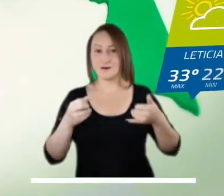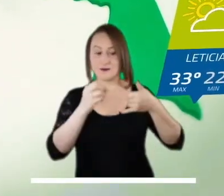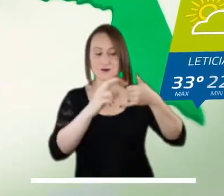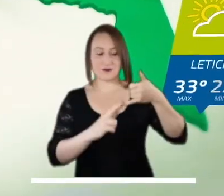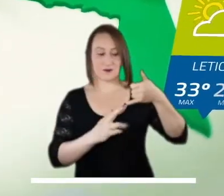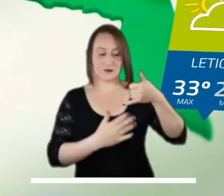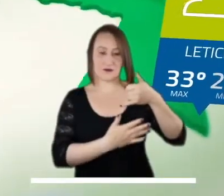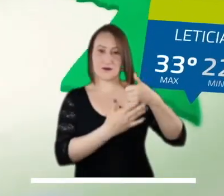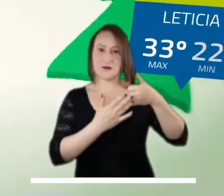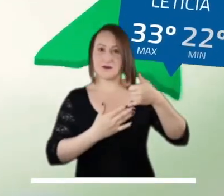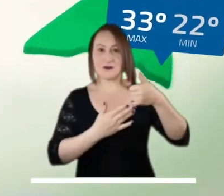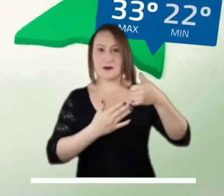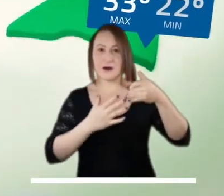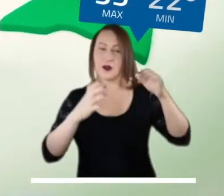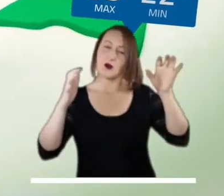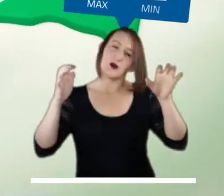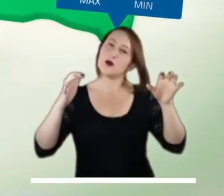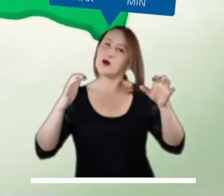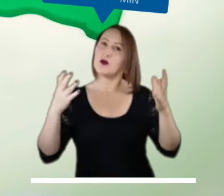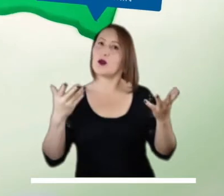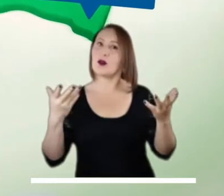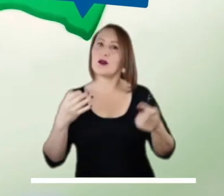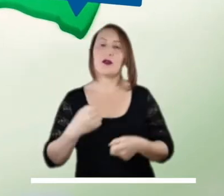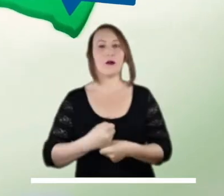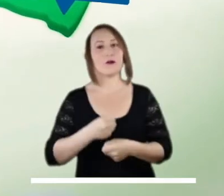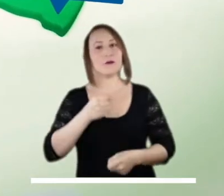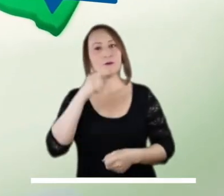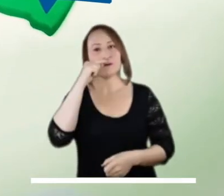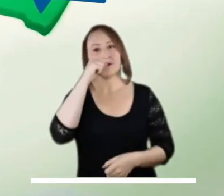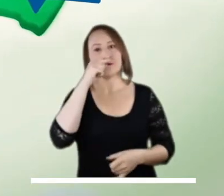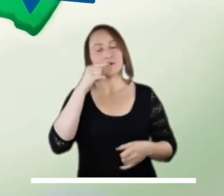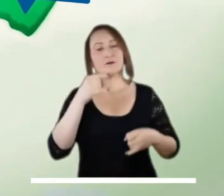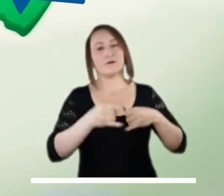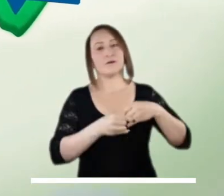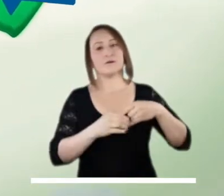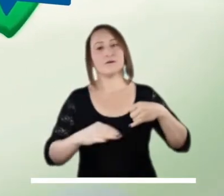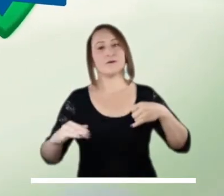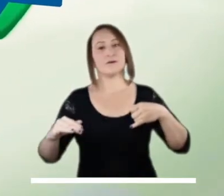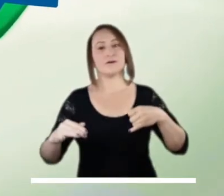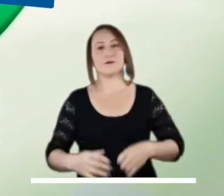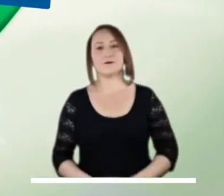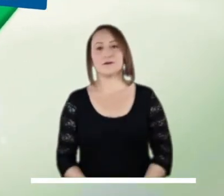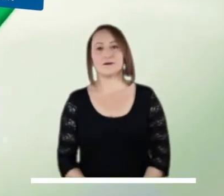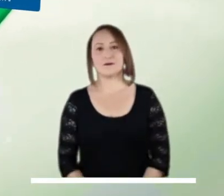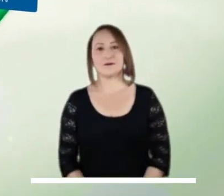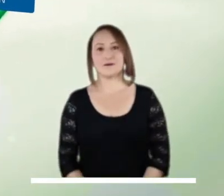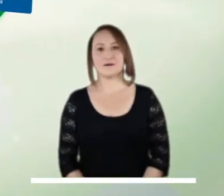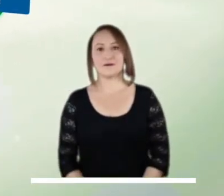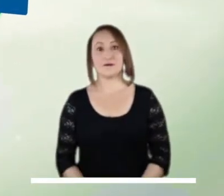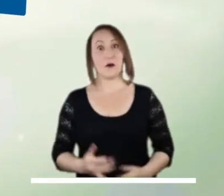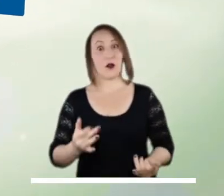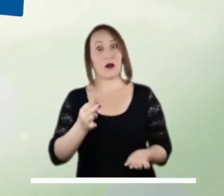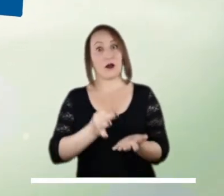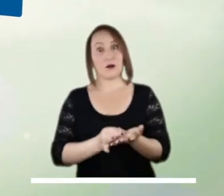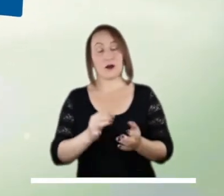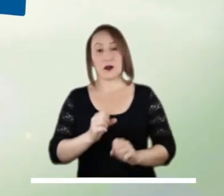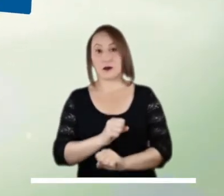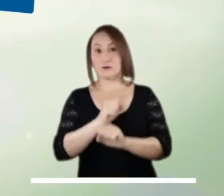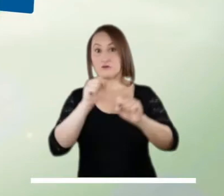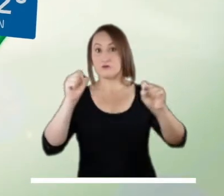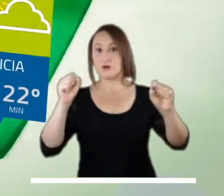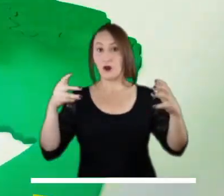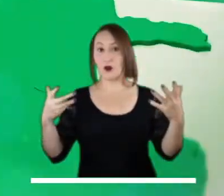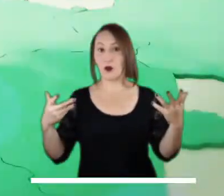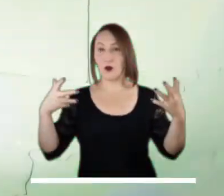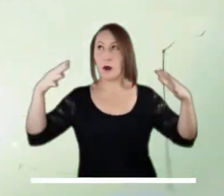Durante la mañana, el sur del país presentará lluvias en algunos puntos de Vaupés, Amazonas y Guainía. Amanece